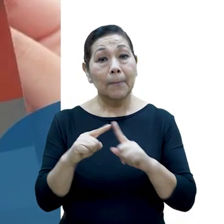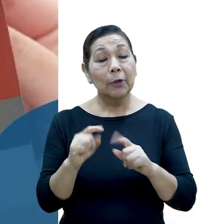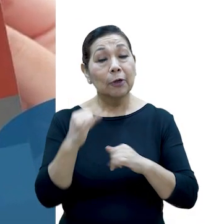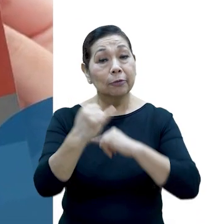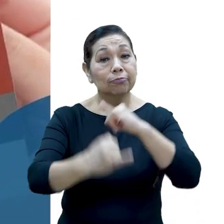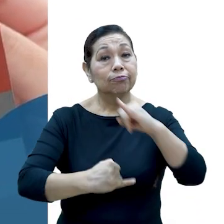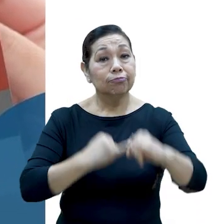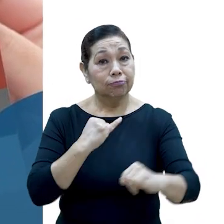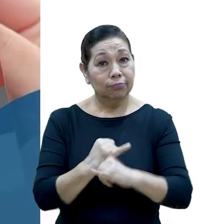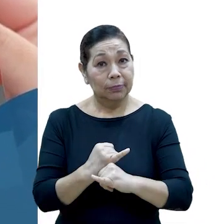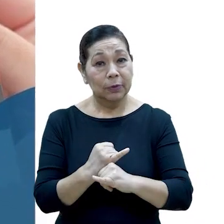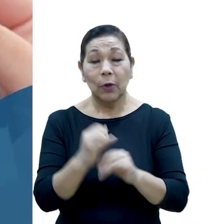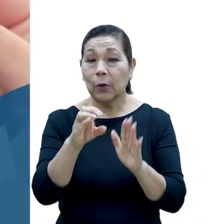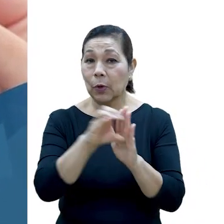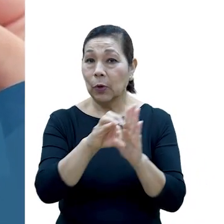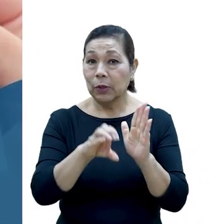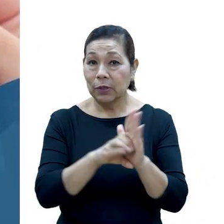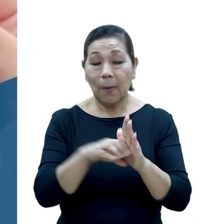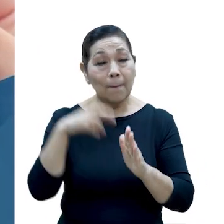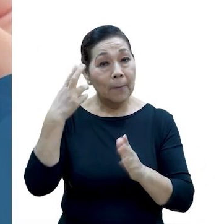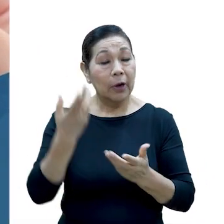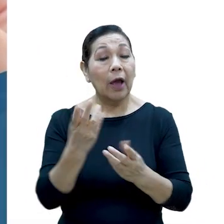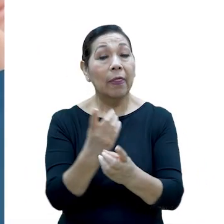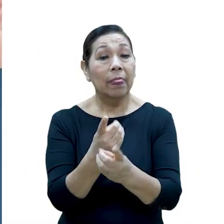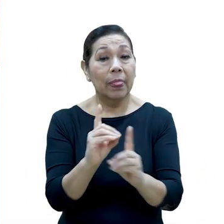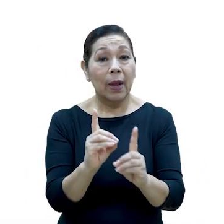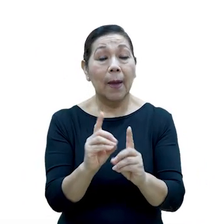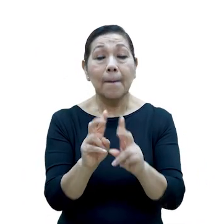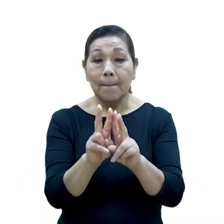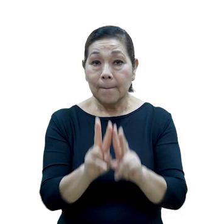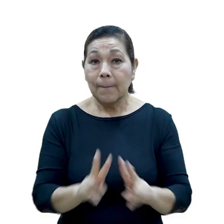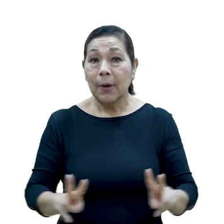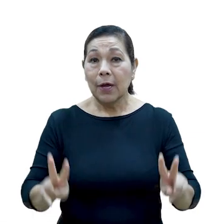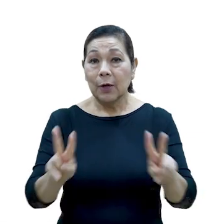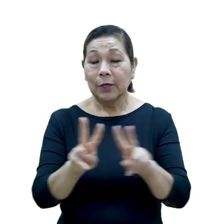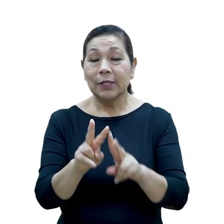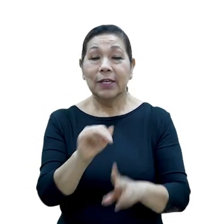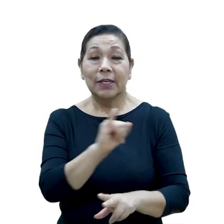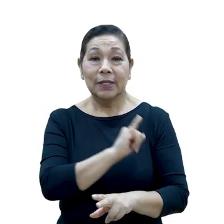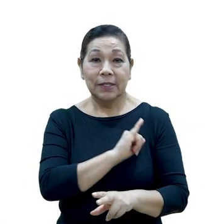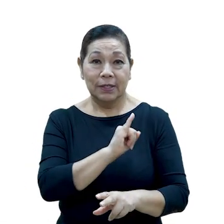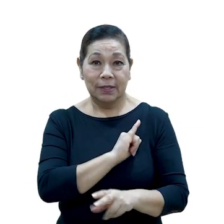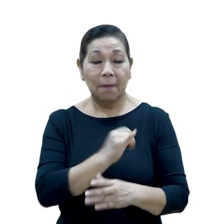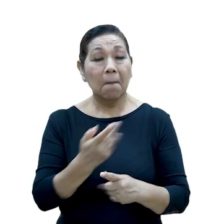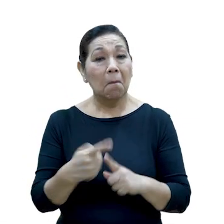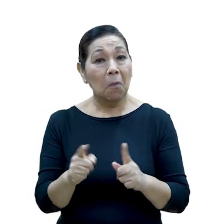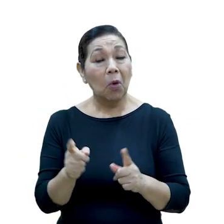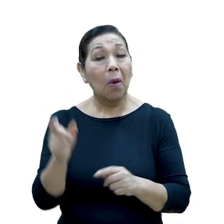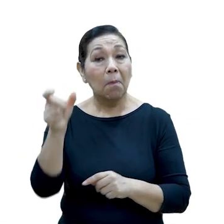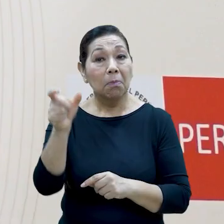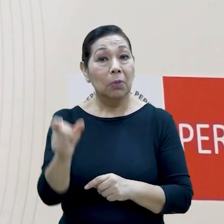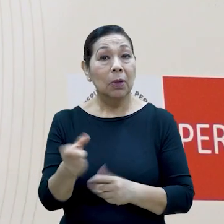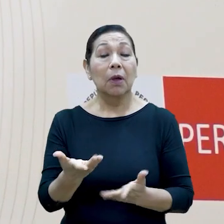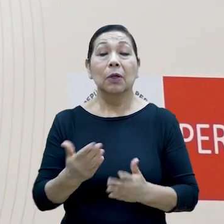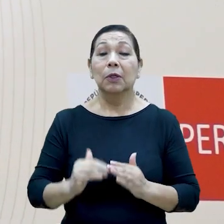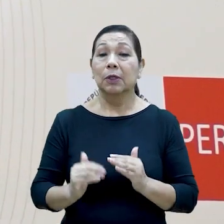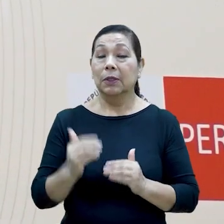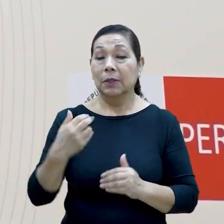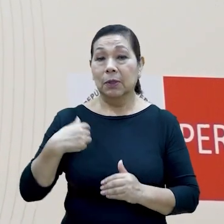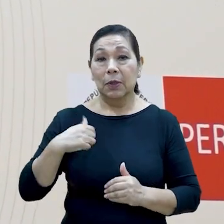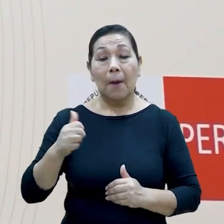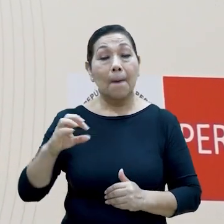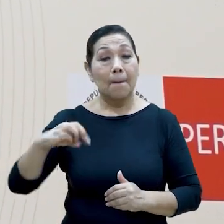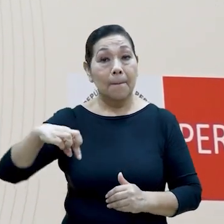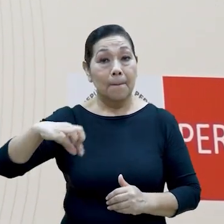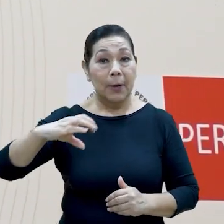el Seminario Internacional Constitución Política, Democracia y Valores Institucionales y participaron como expositores los